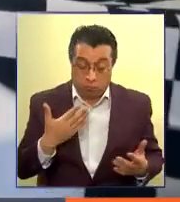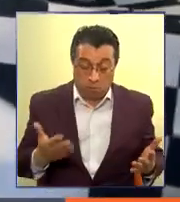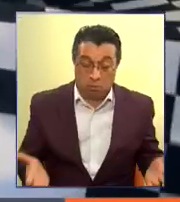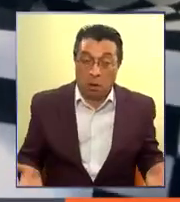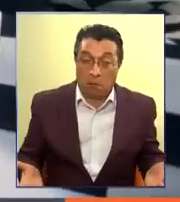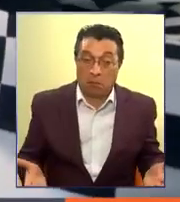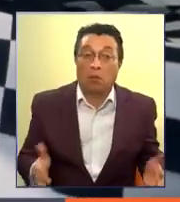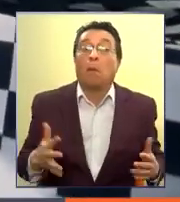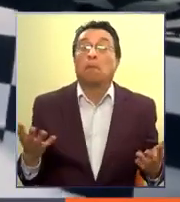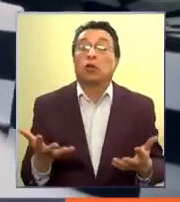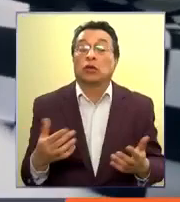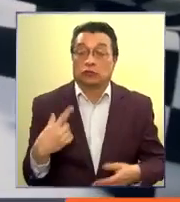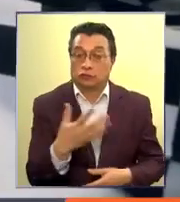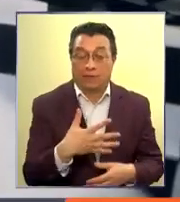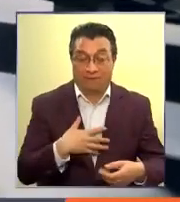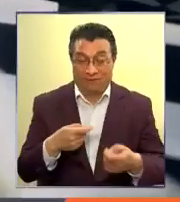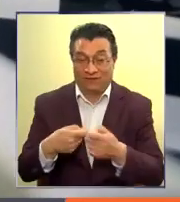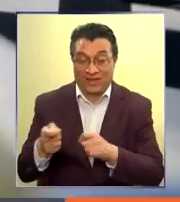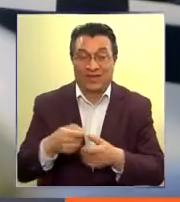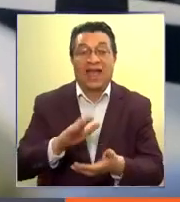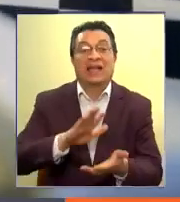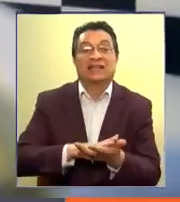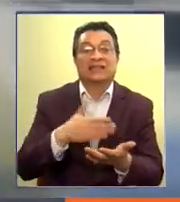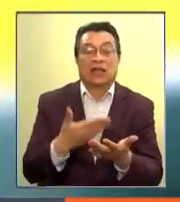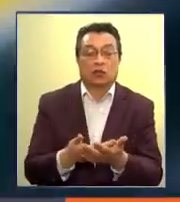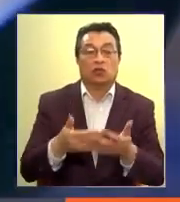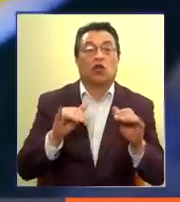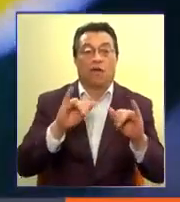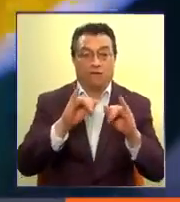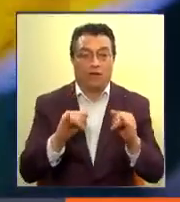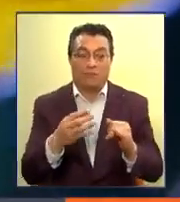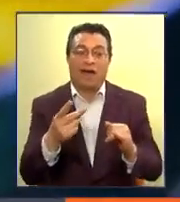porque nosotras lo que vendemos es salud en forma de alimento.